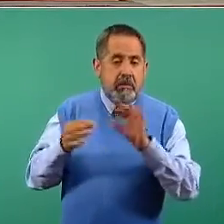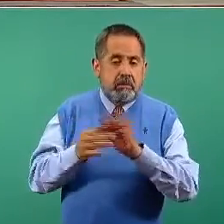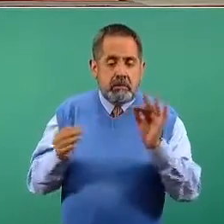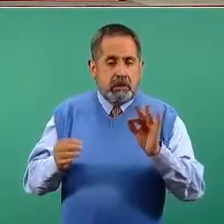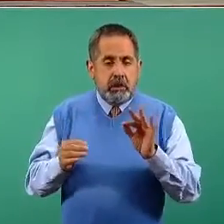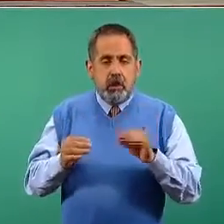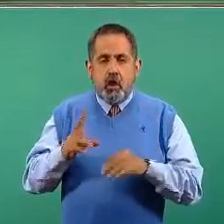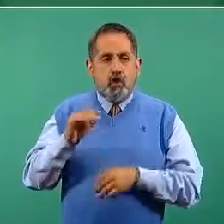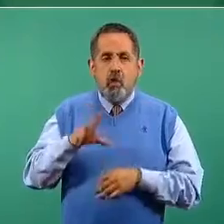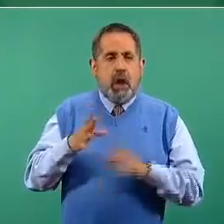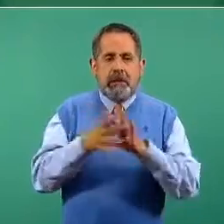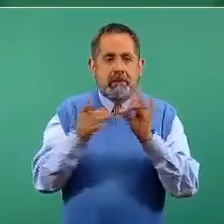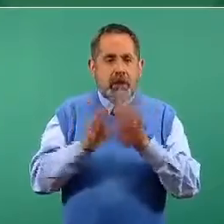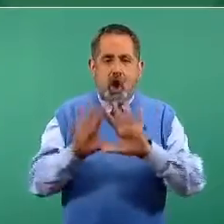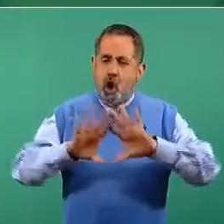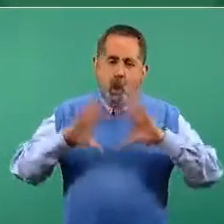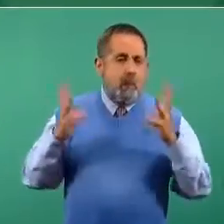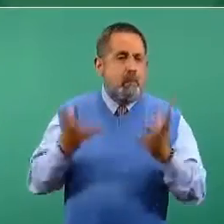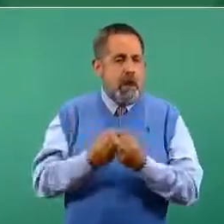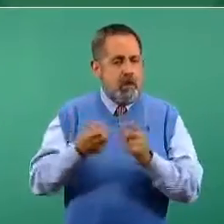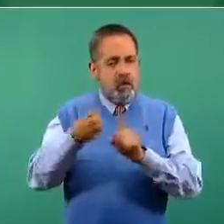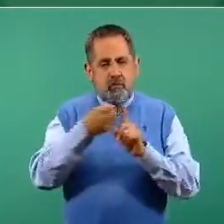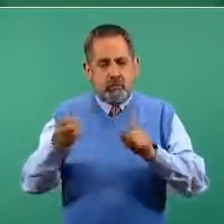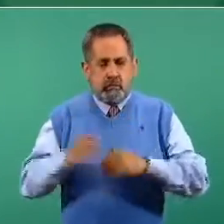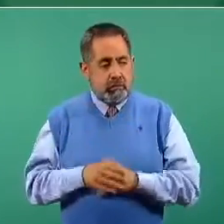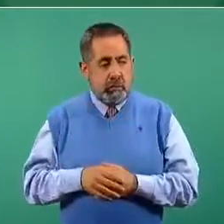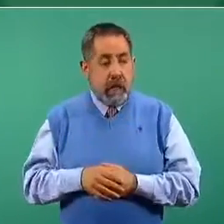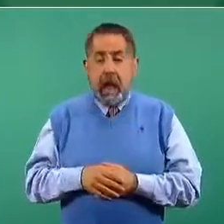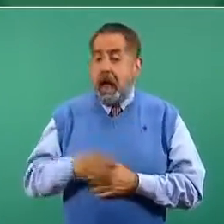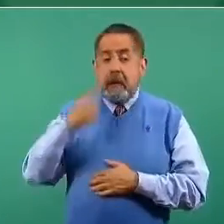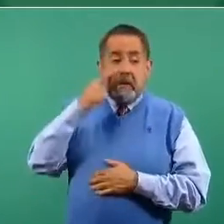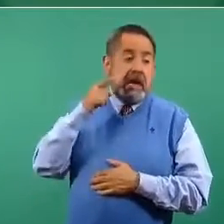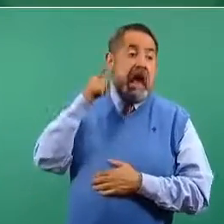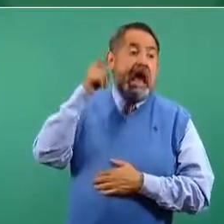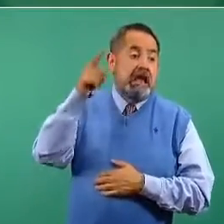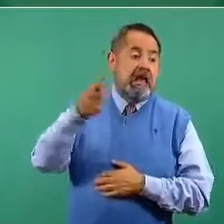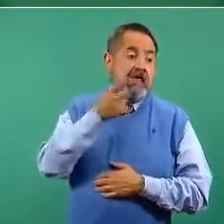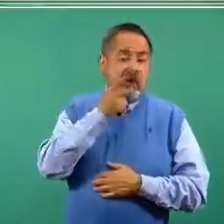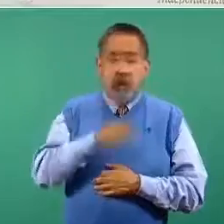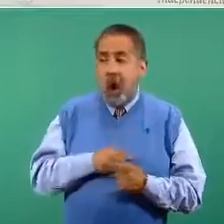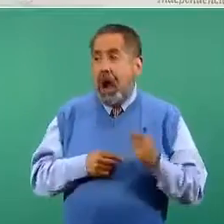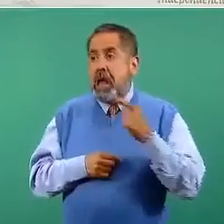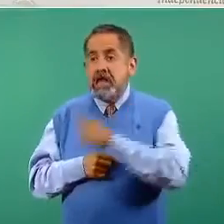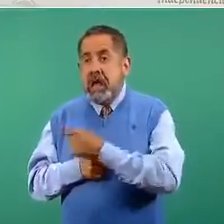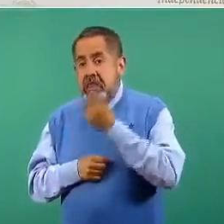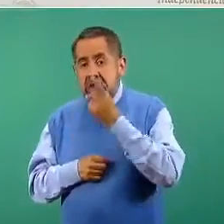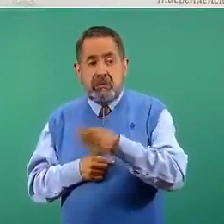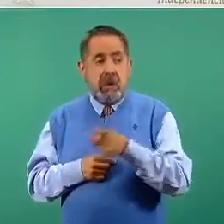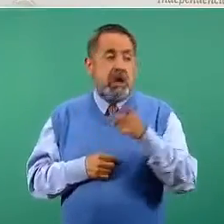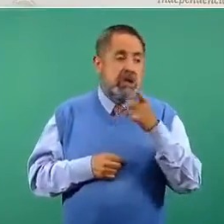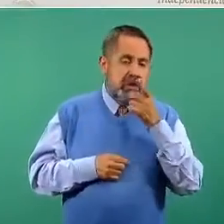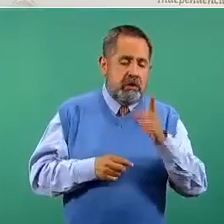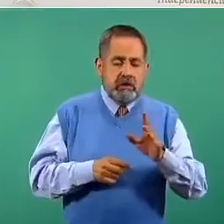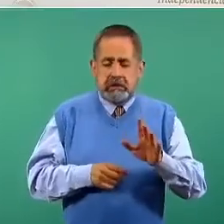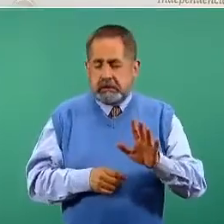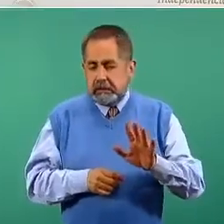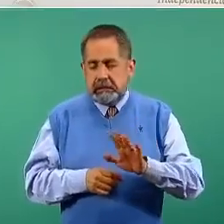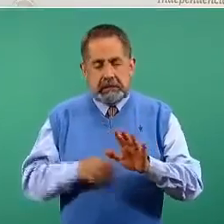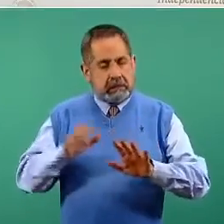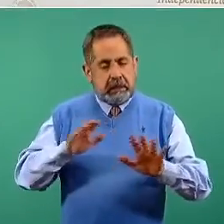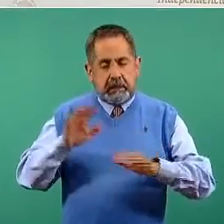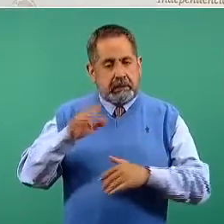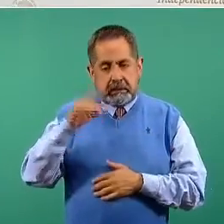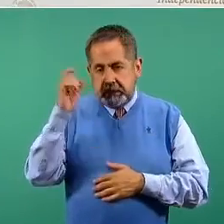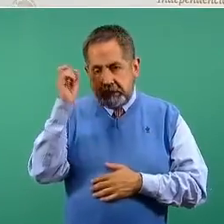piezas sueltas de lo que va ocurriendo, que un país ya dijo esto, que alguien hizo una declaración, que hay una entrevista. A veces es muy difícil